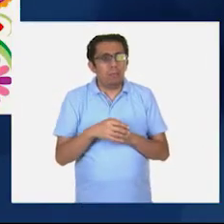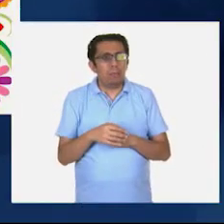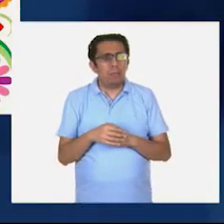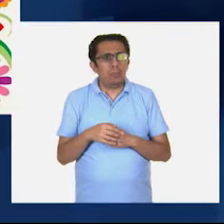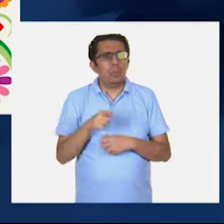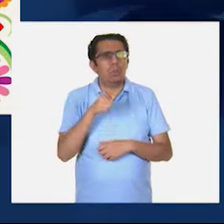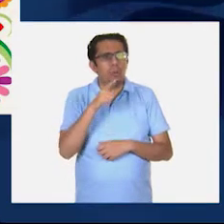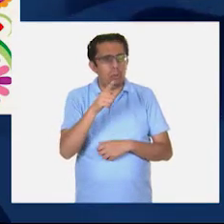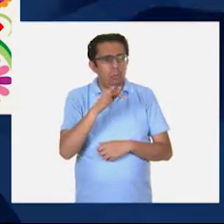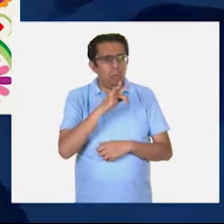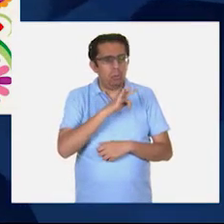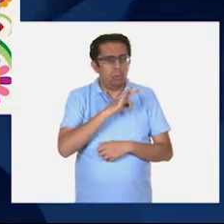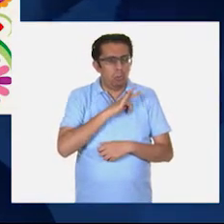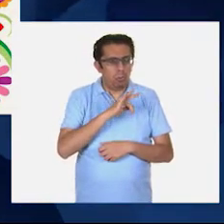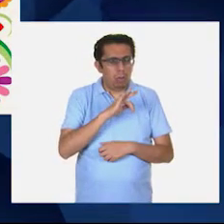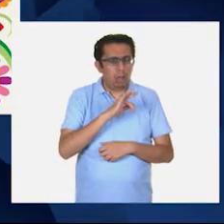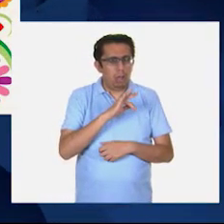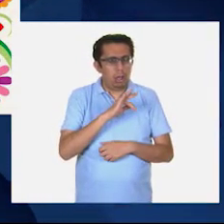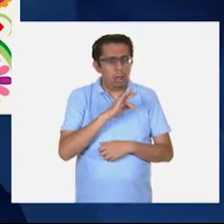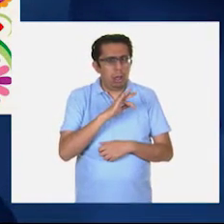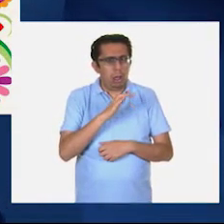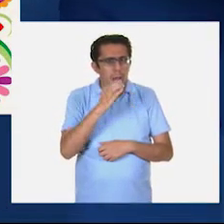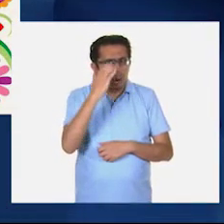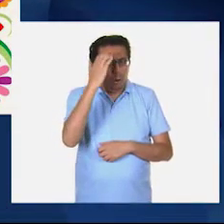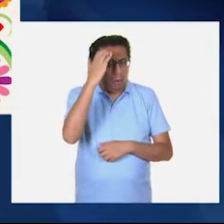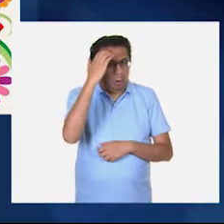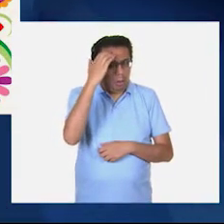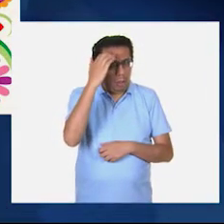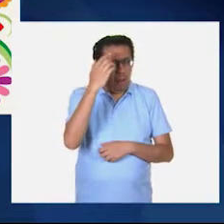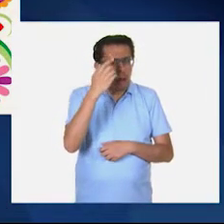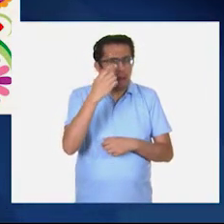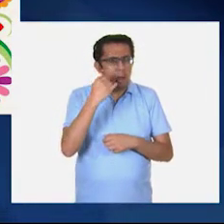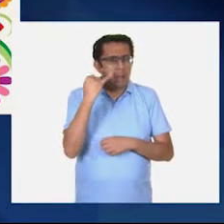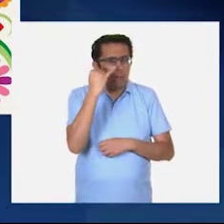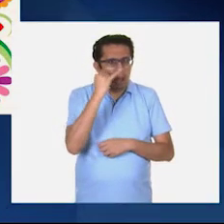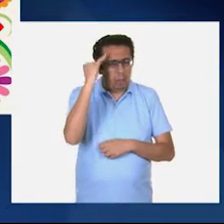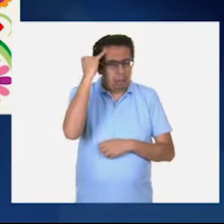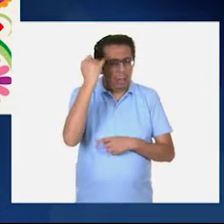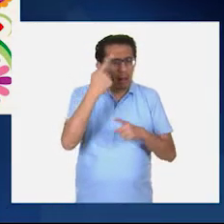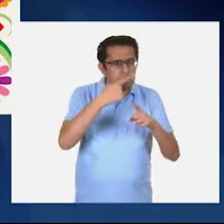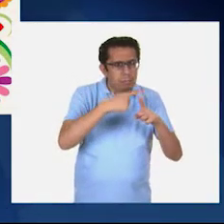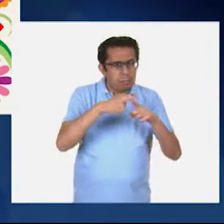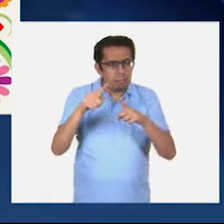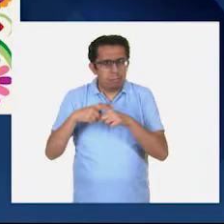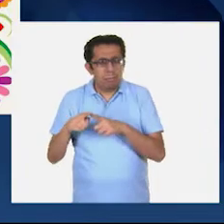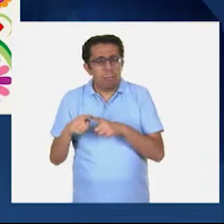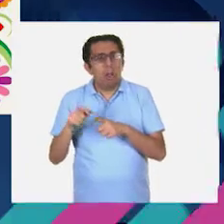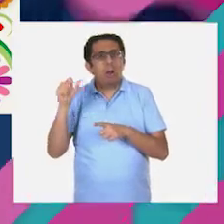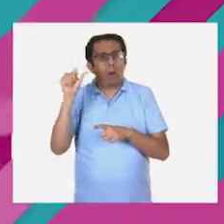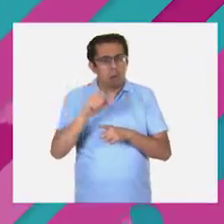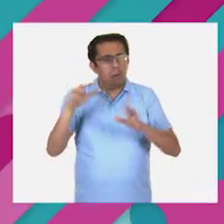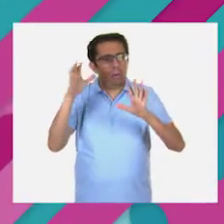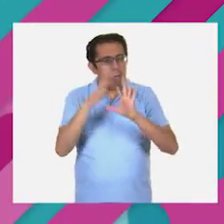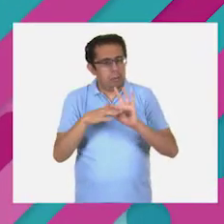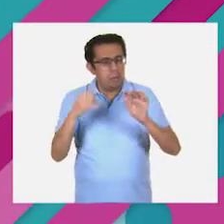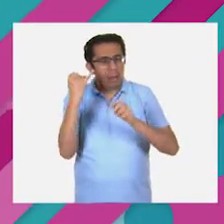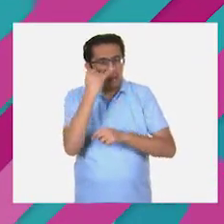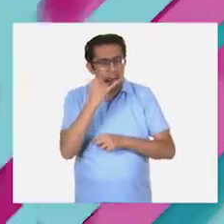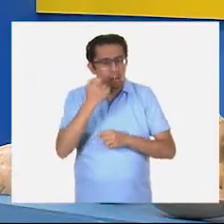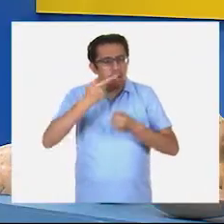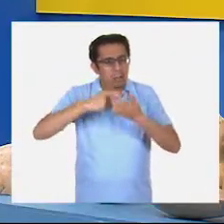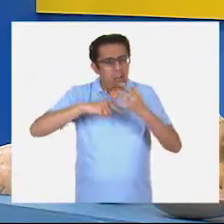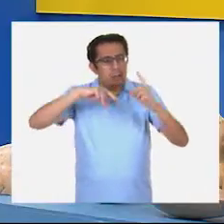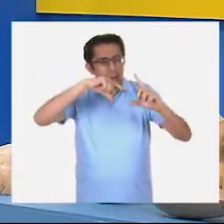¿Logras diferenciar entre una lengua y otra? Hoy les hablaré de las lenguas de México y algunas de